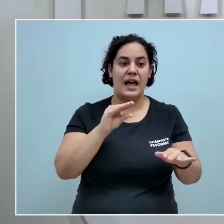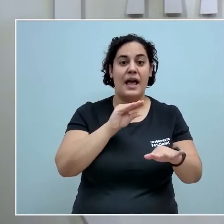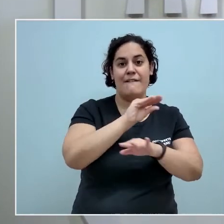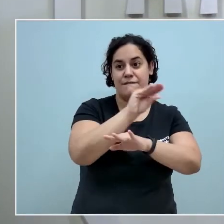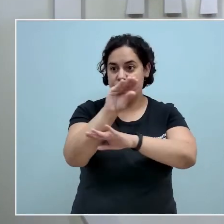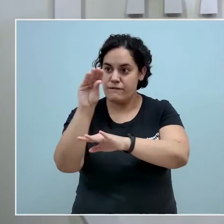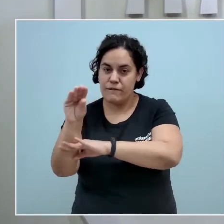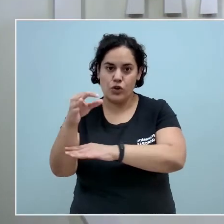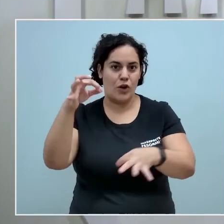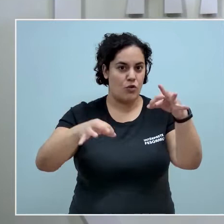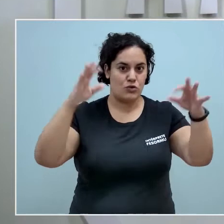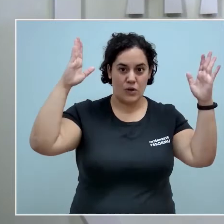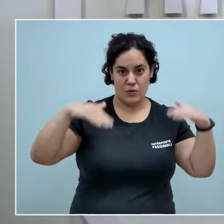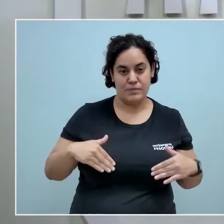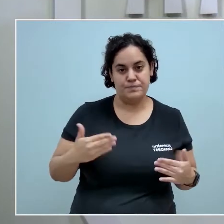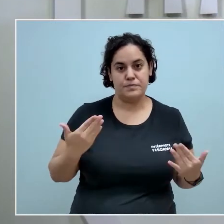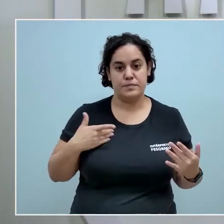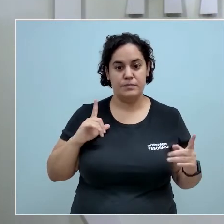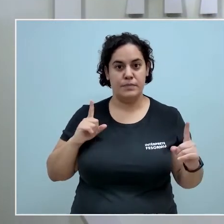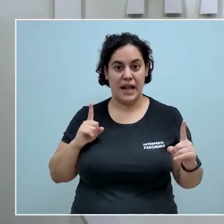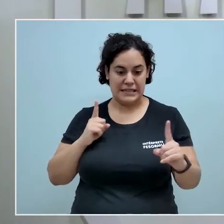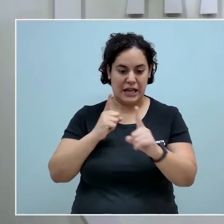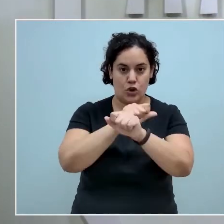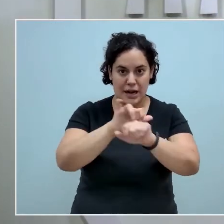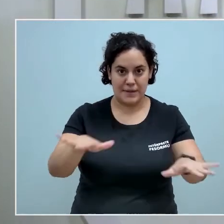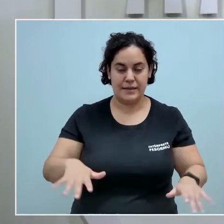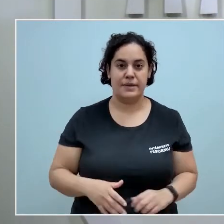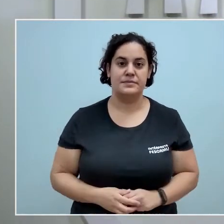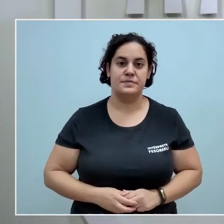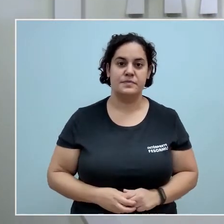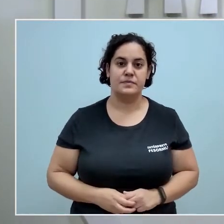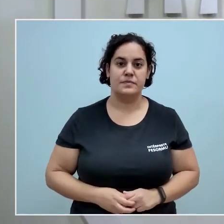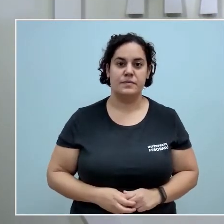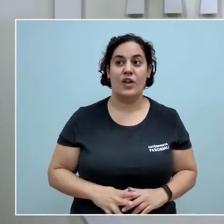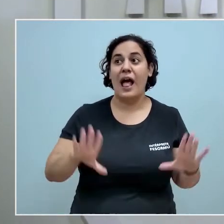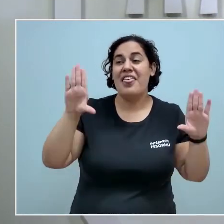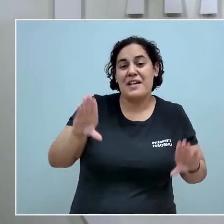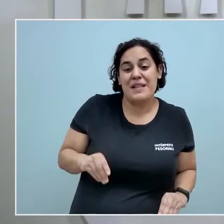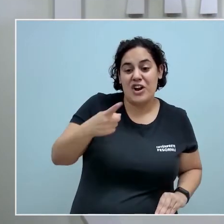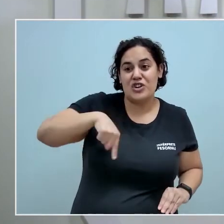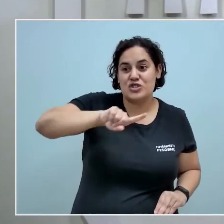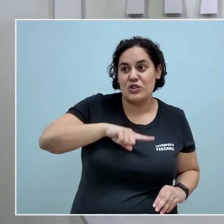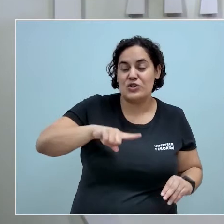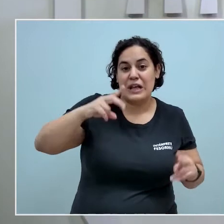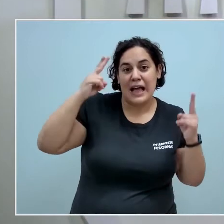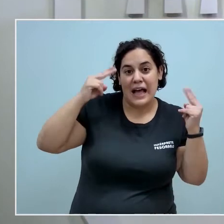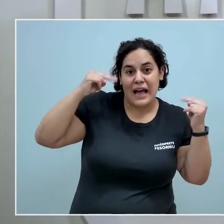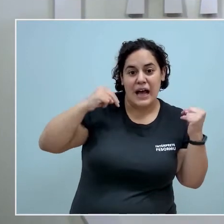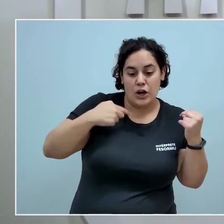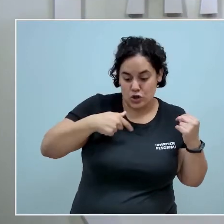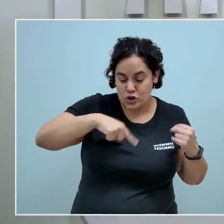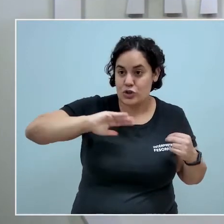fondos para hacer frente a la pandemia. No vamos a admitir seguir siendo los peores tratados por este